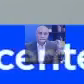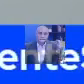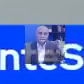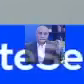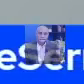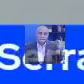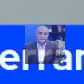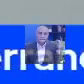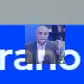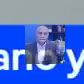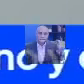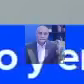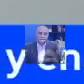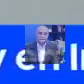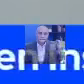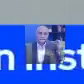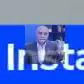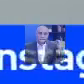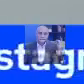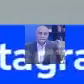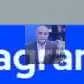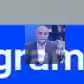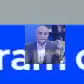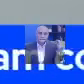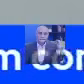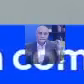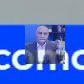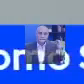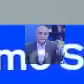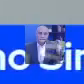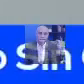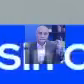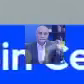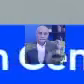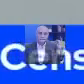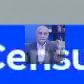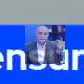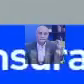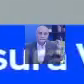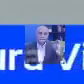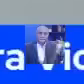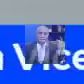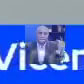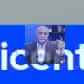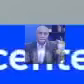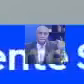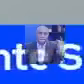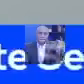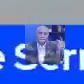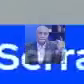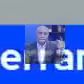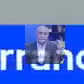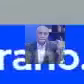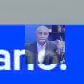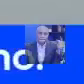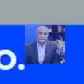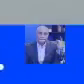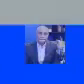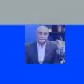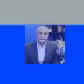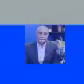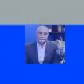pero muy contento de poder seguir trabajando. Voy a poder estar con mis cachorros, no van a estar conmigo en Navidad, pero van a poder estar los días